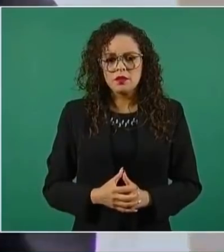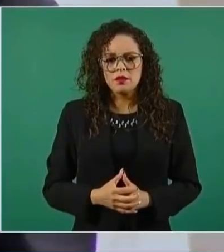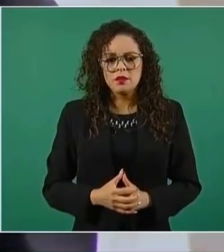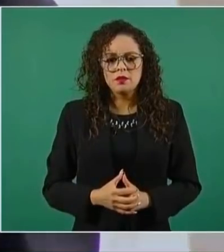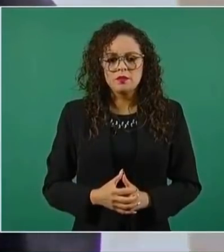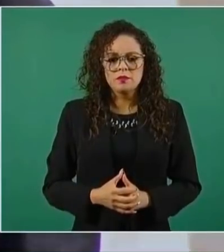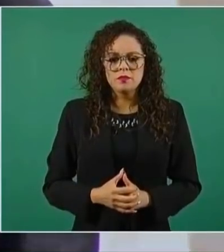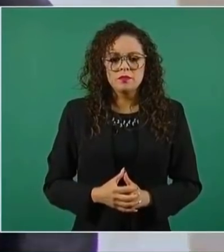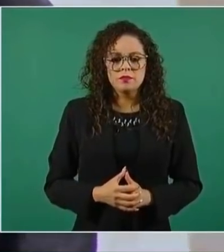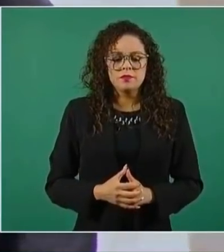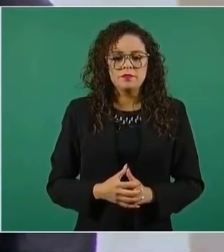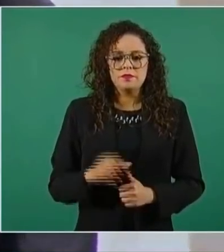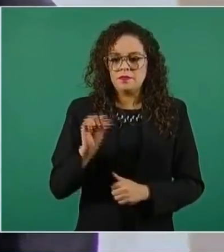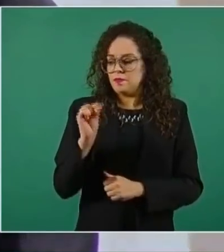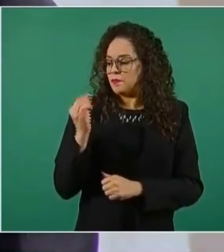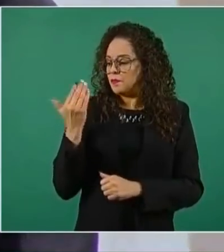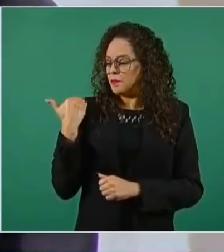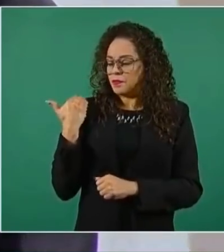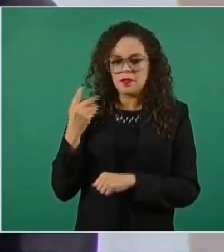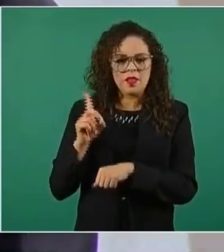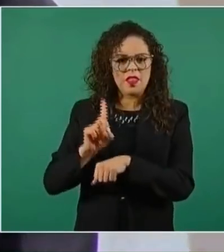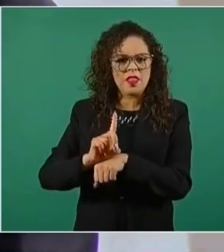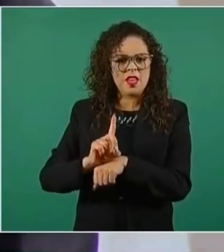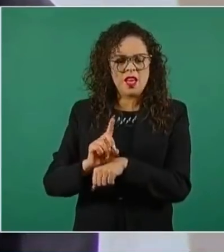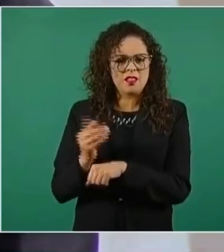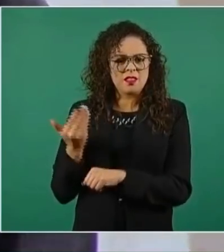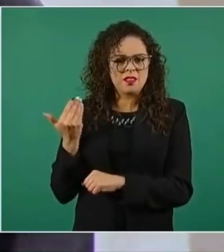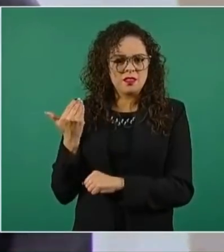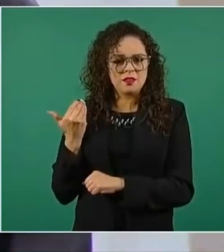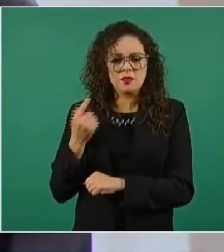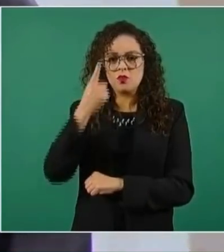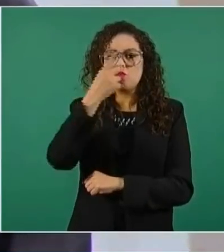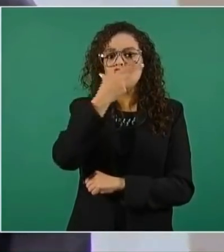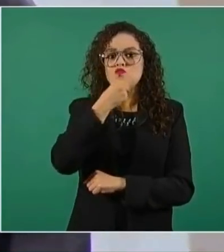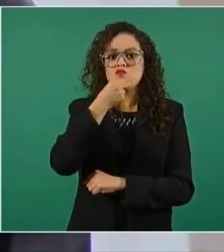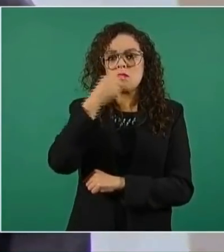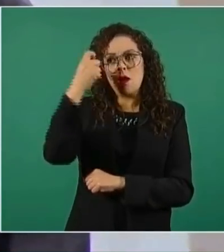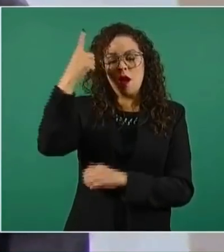hace unos días, un escritor